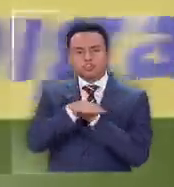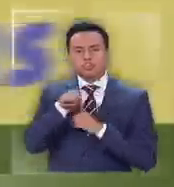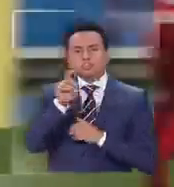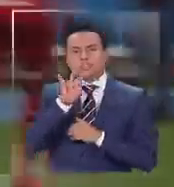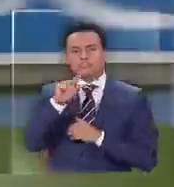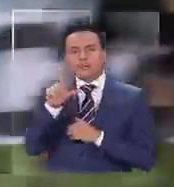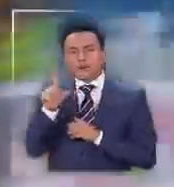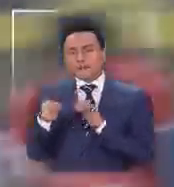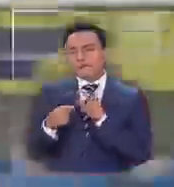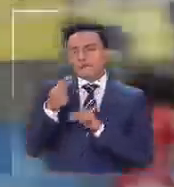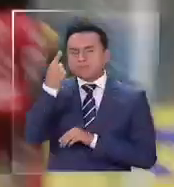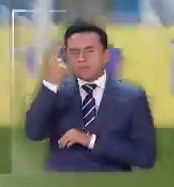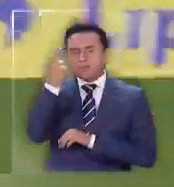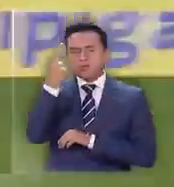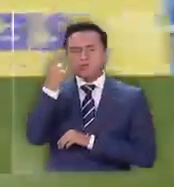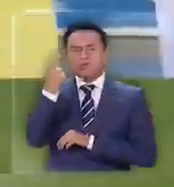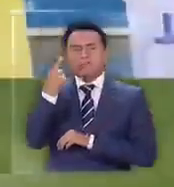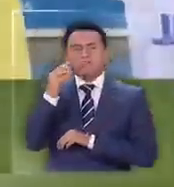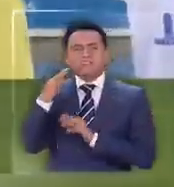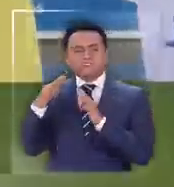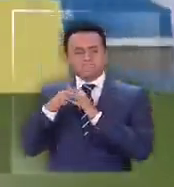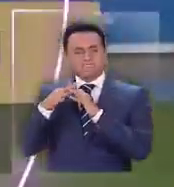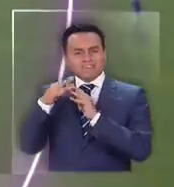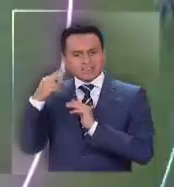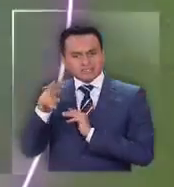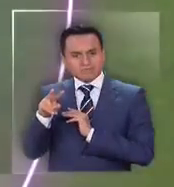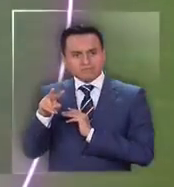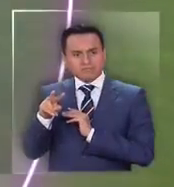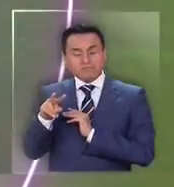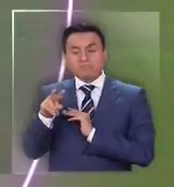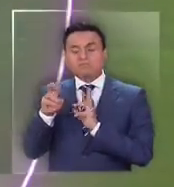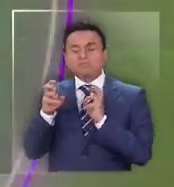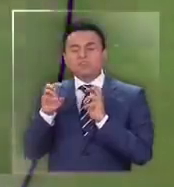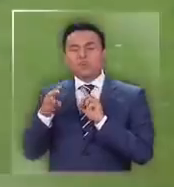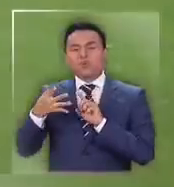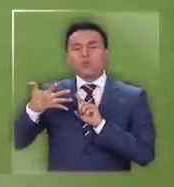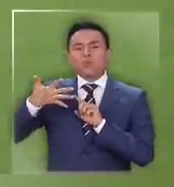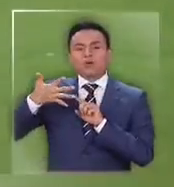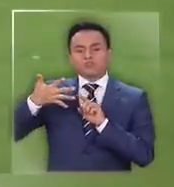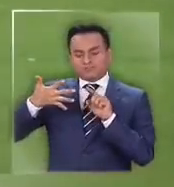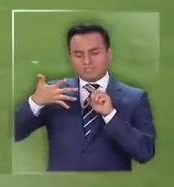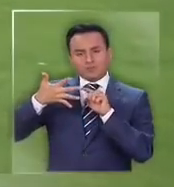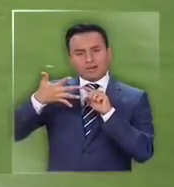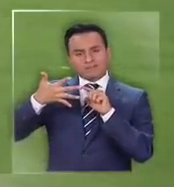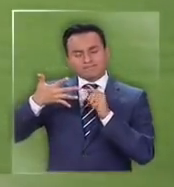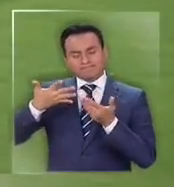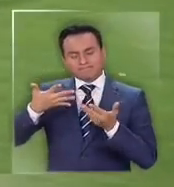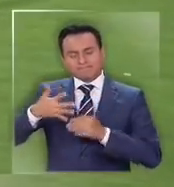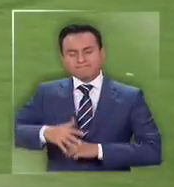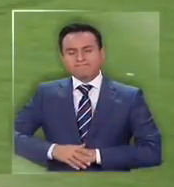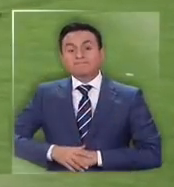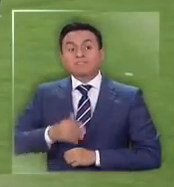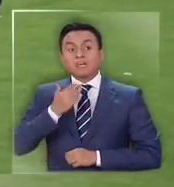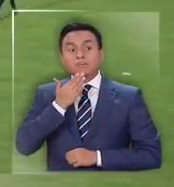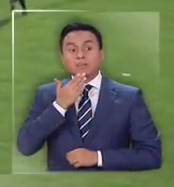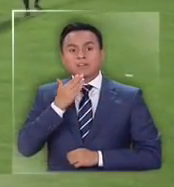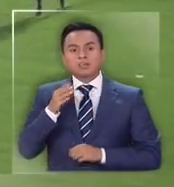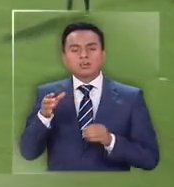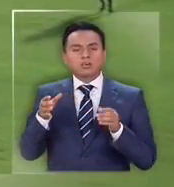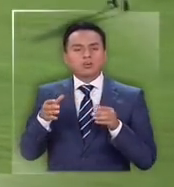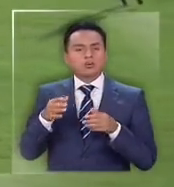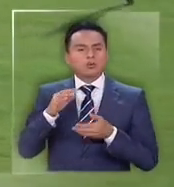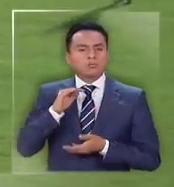primero del cuadro de Chillán, que lo ponemos en el cuarto lugar. En el tercer lugar, también por la Copa